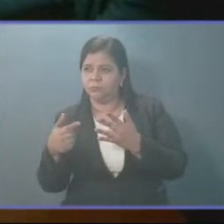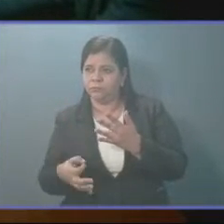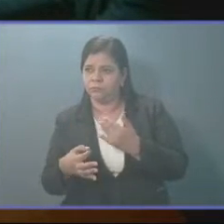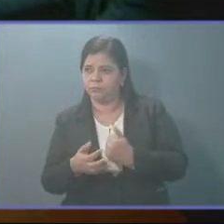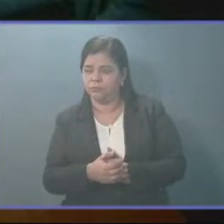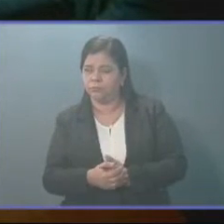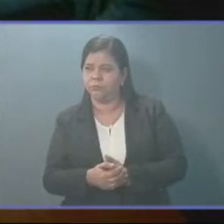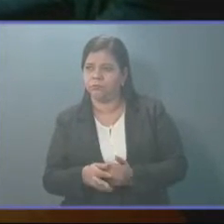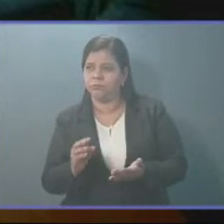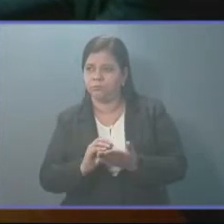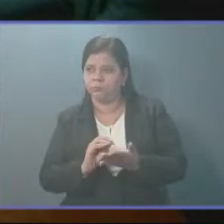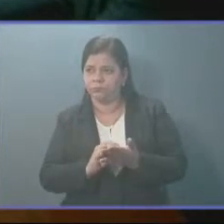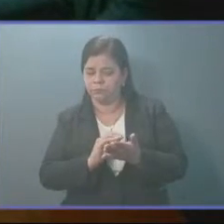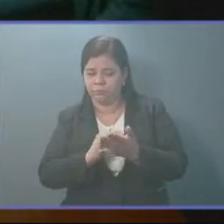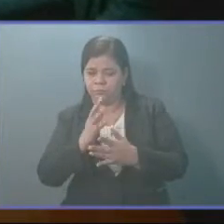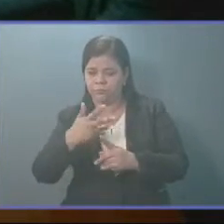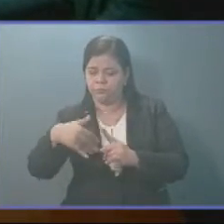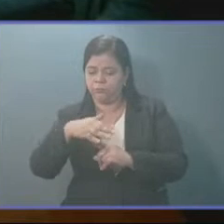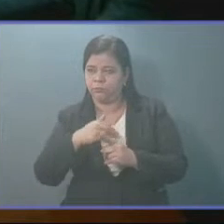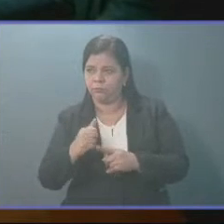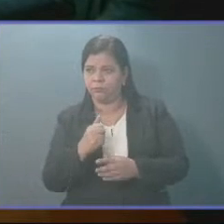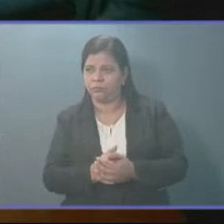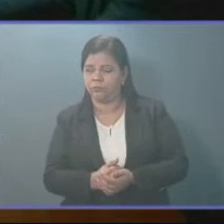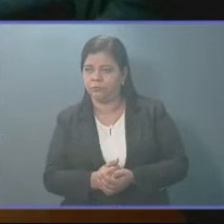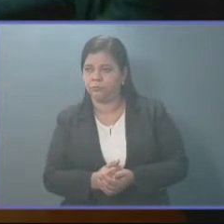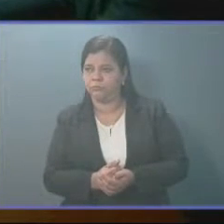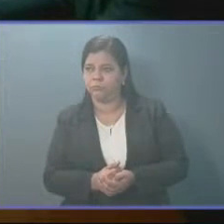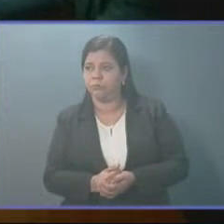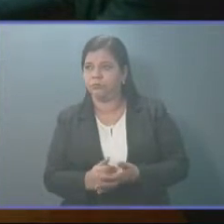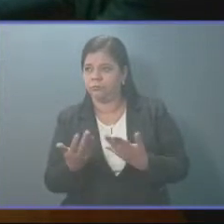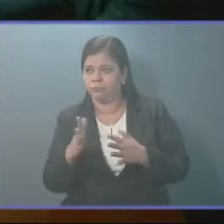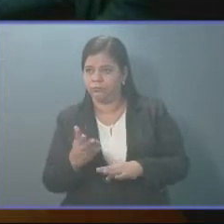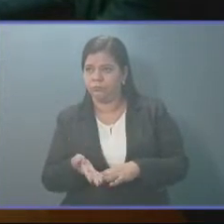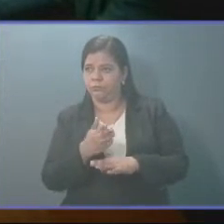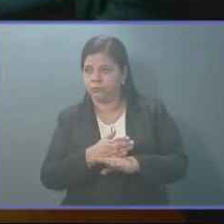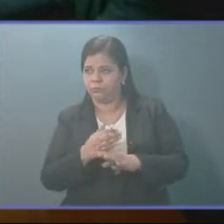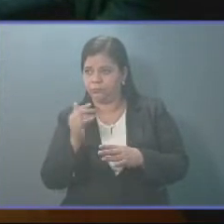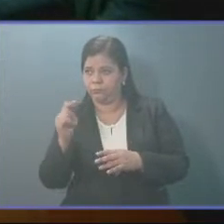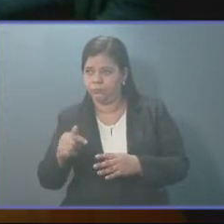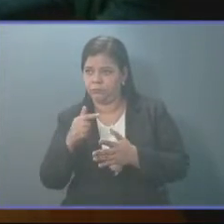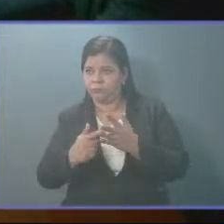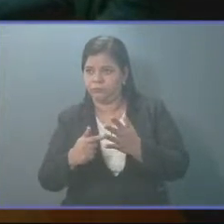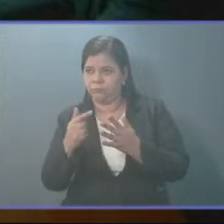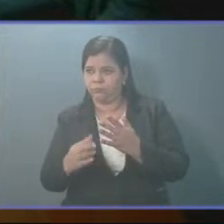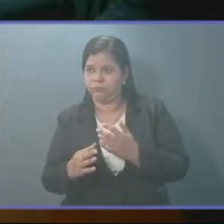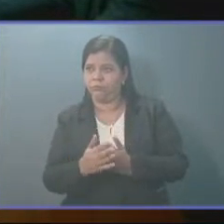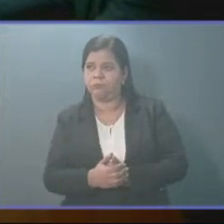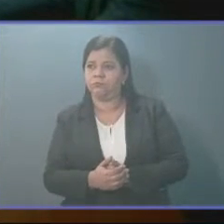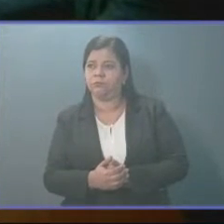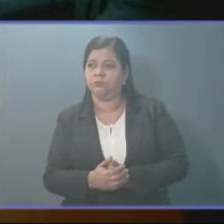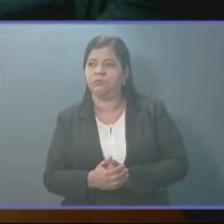regule situaciones de vulnerabilidad en materia laboral. Aquí se actualizó el nombre de la ley.